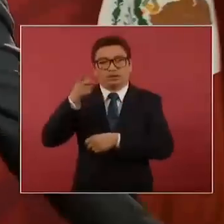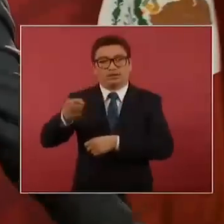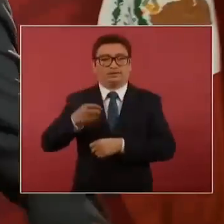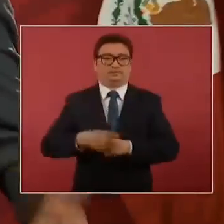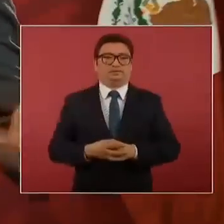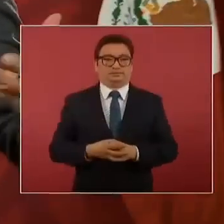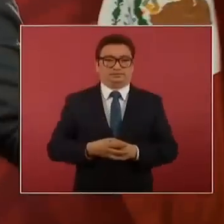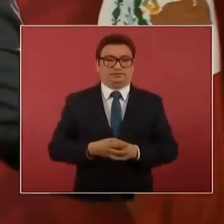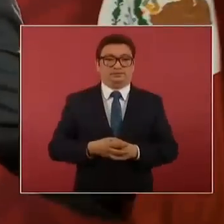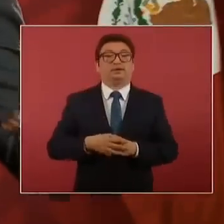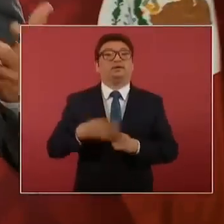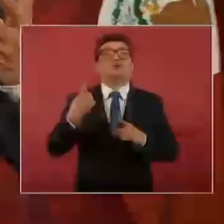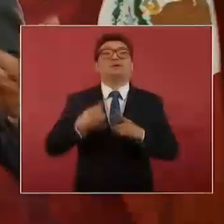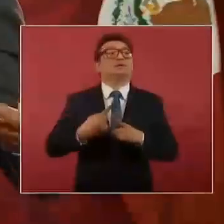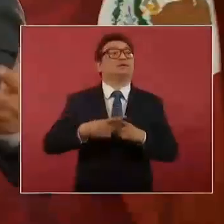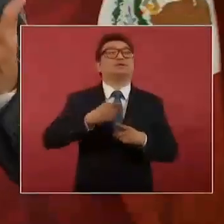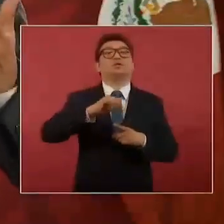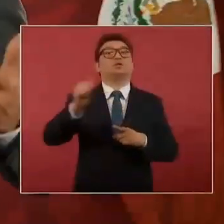Saldrían